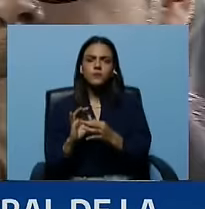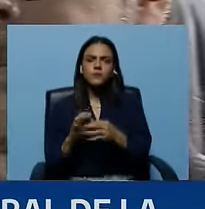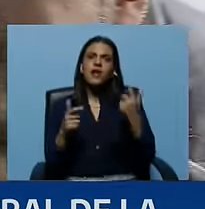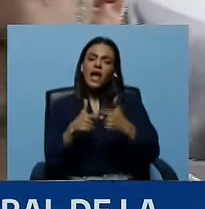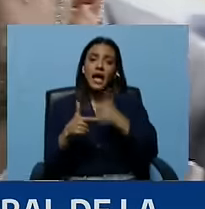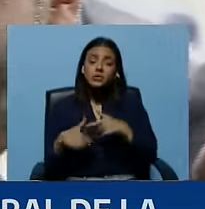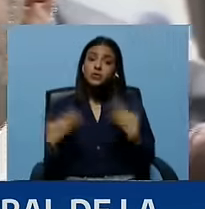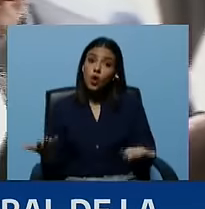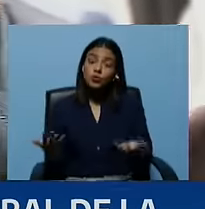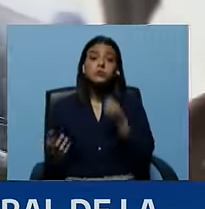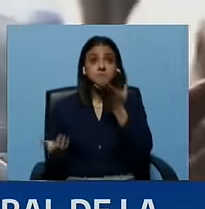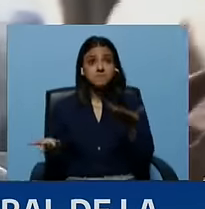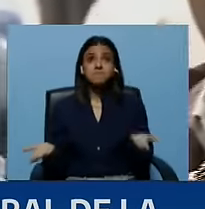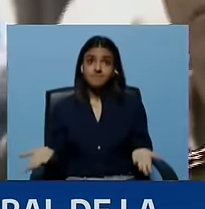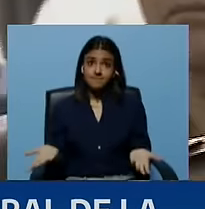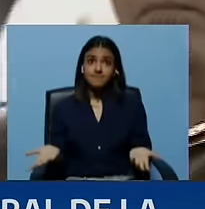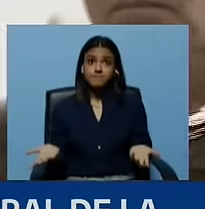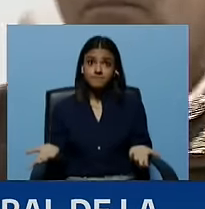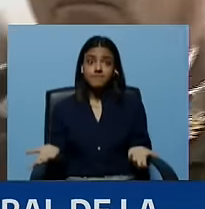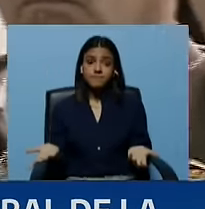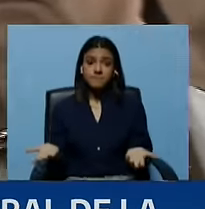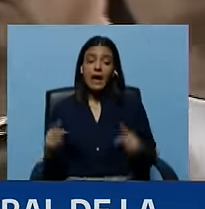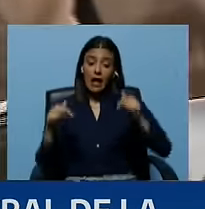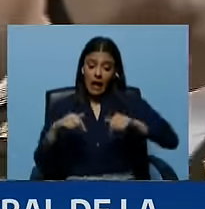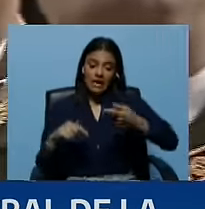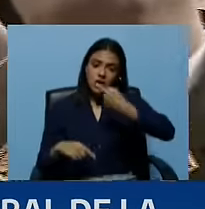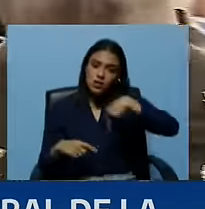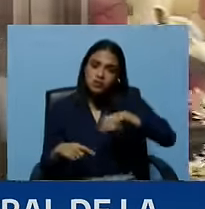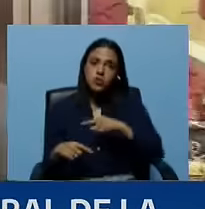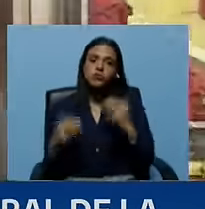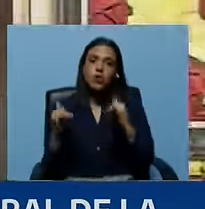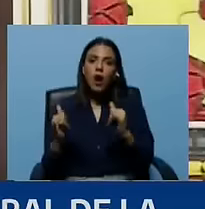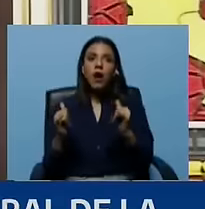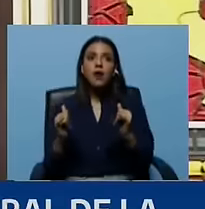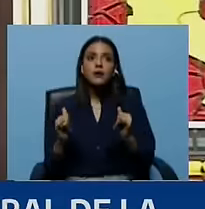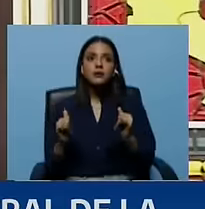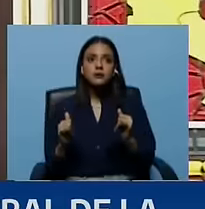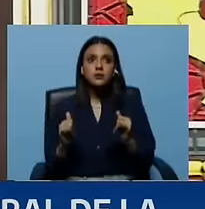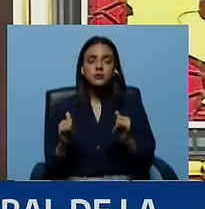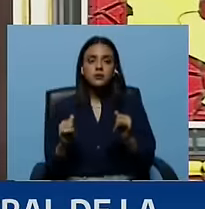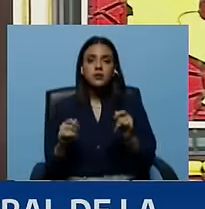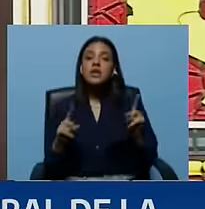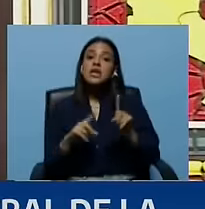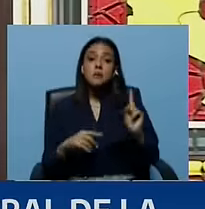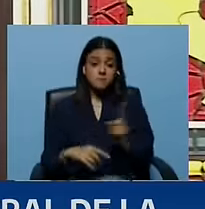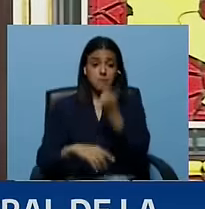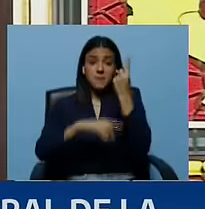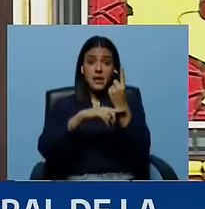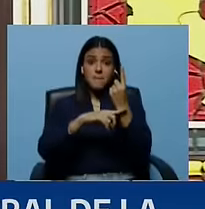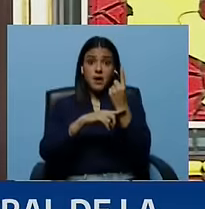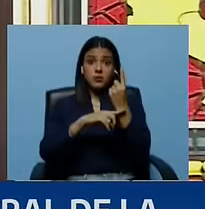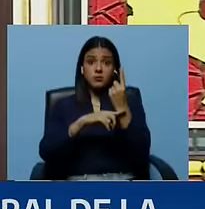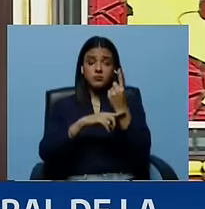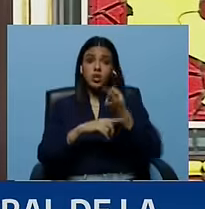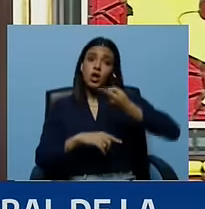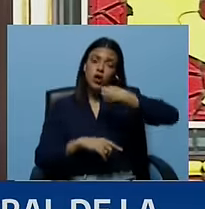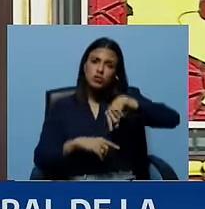Entonces, bueno, aquí tenemos, en primer lugar,